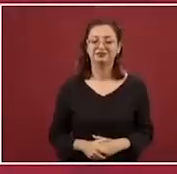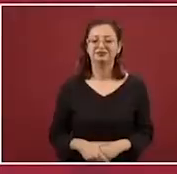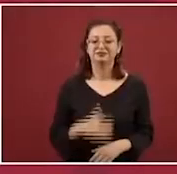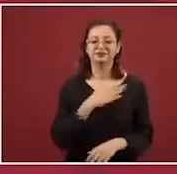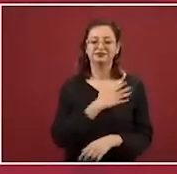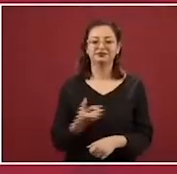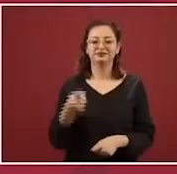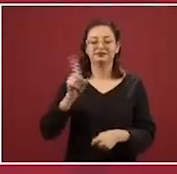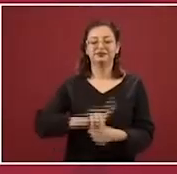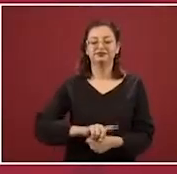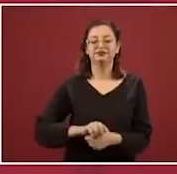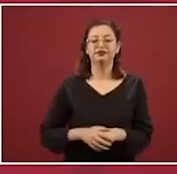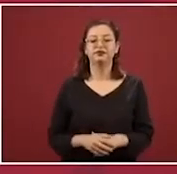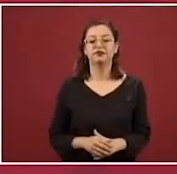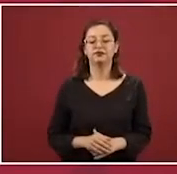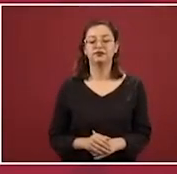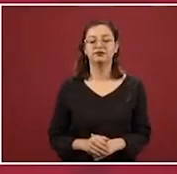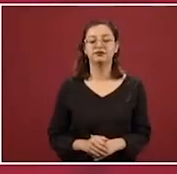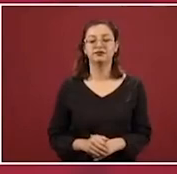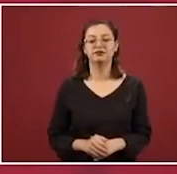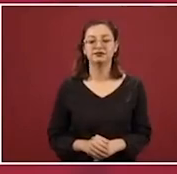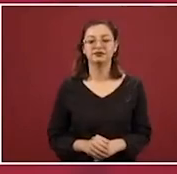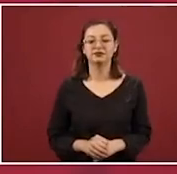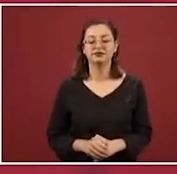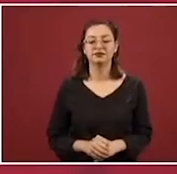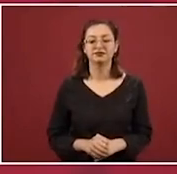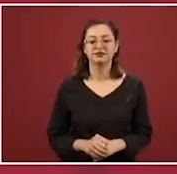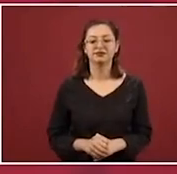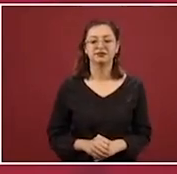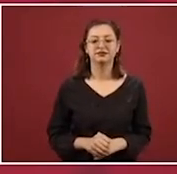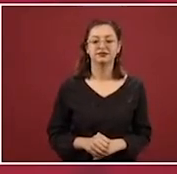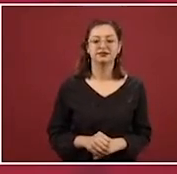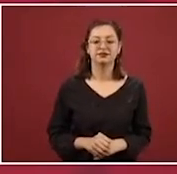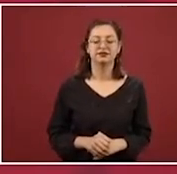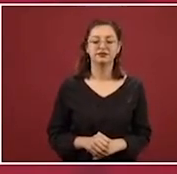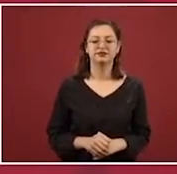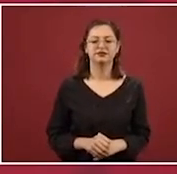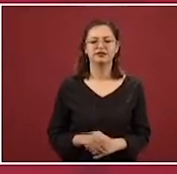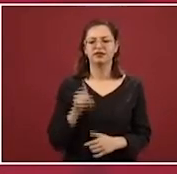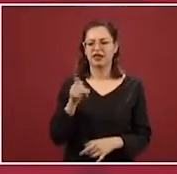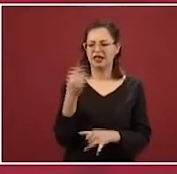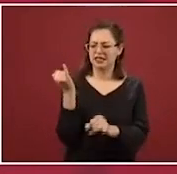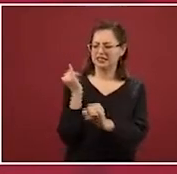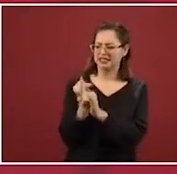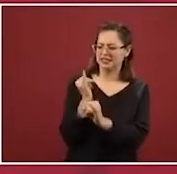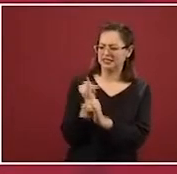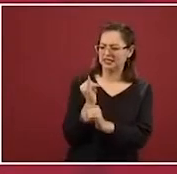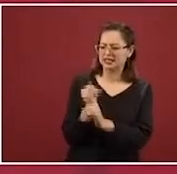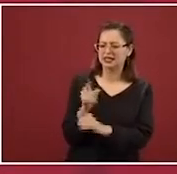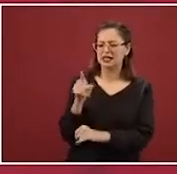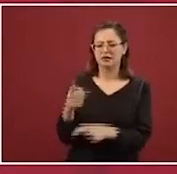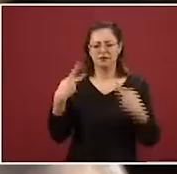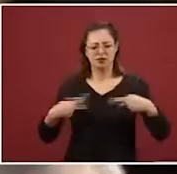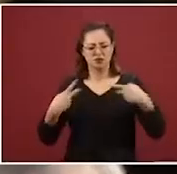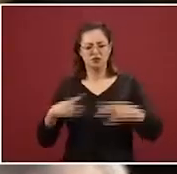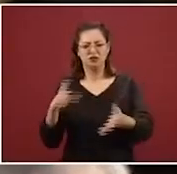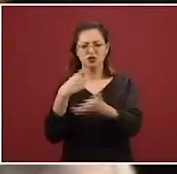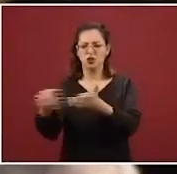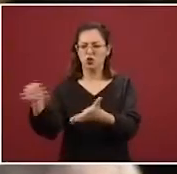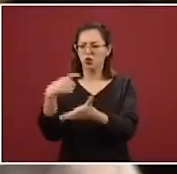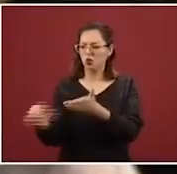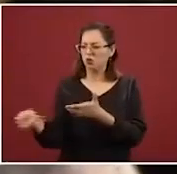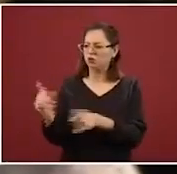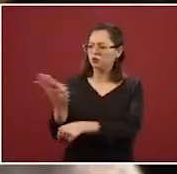Buenos días, procurador. ¿Cómo se respalda a los consumidores de internet, procurador? Porque en